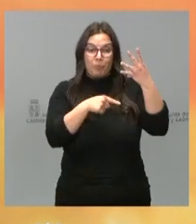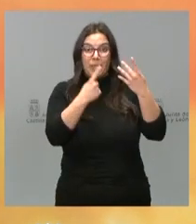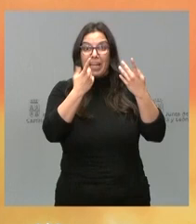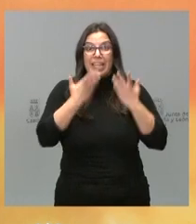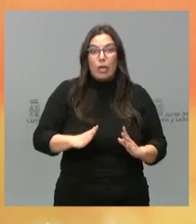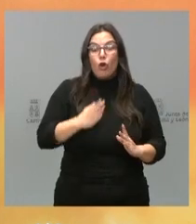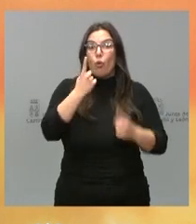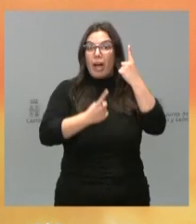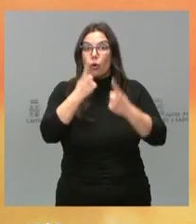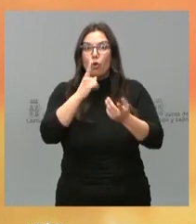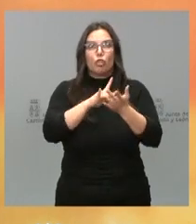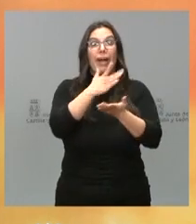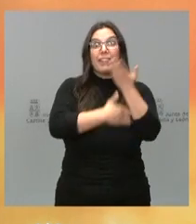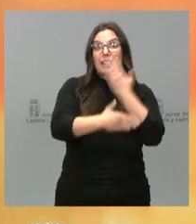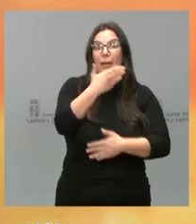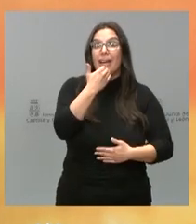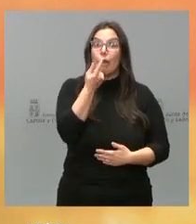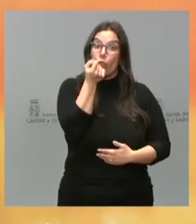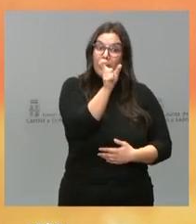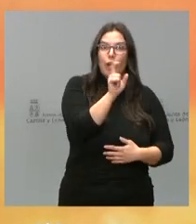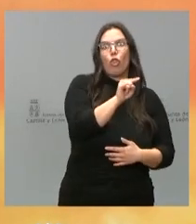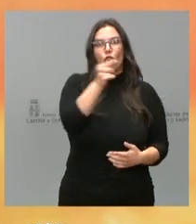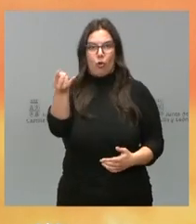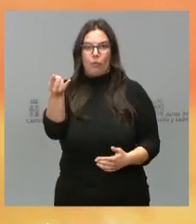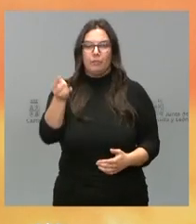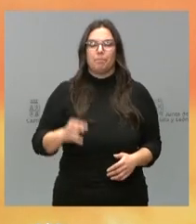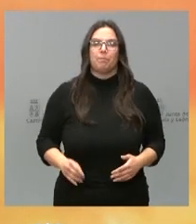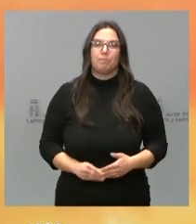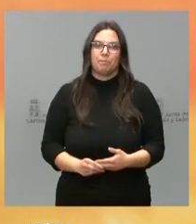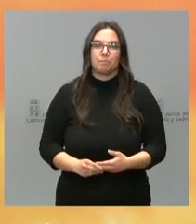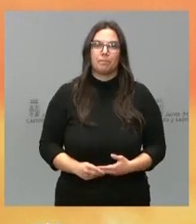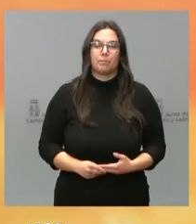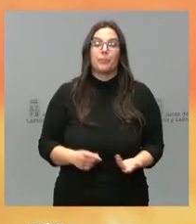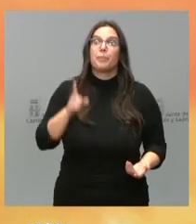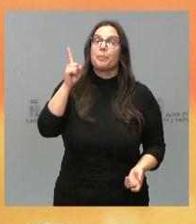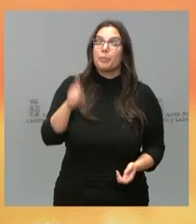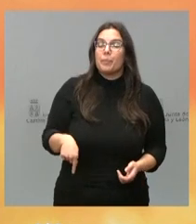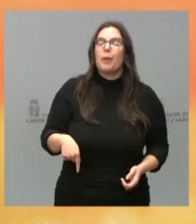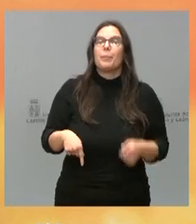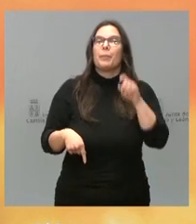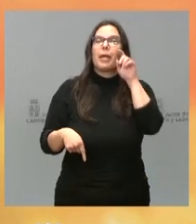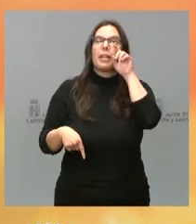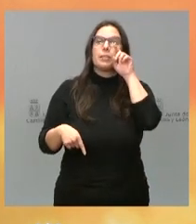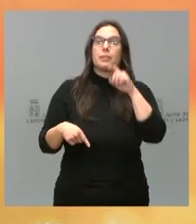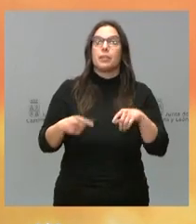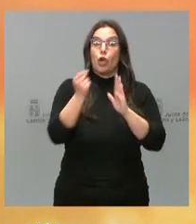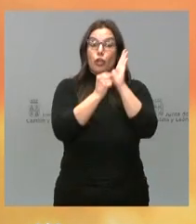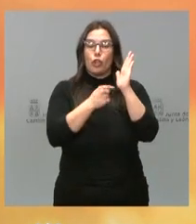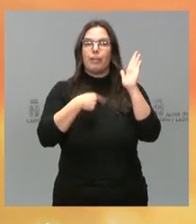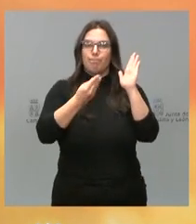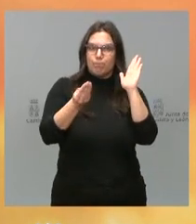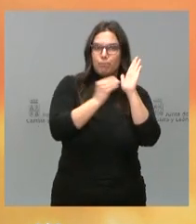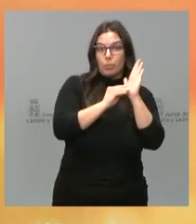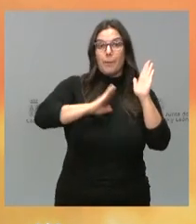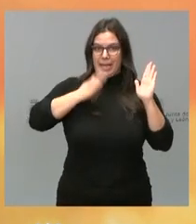tengan algún tipo de discapacidad también hemos contemplado en las bases que como digo